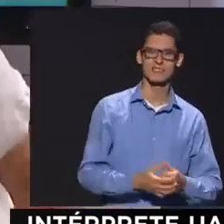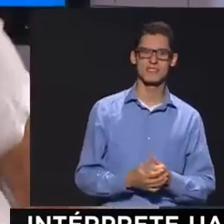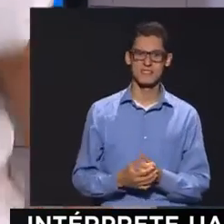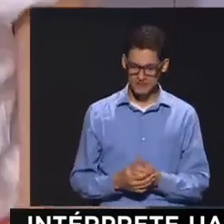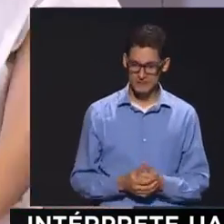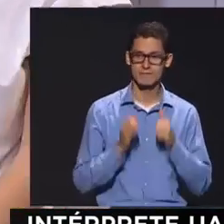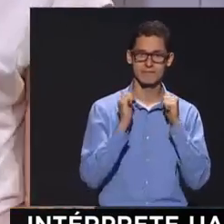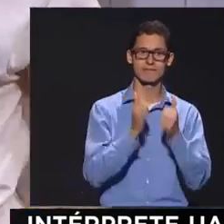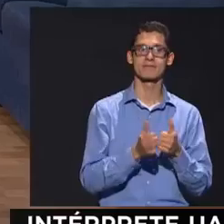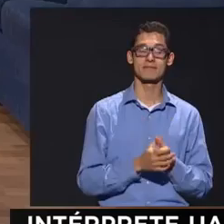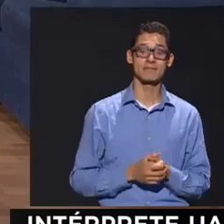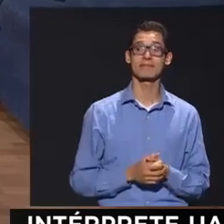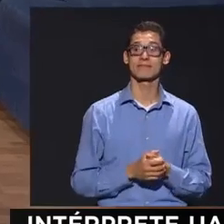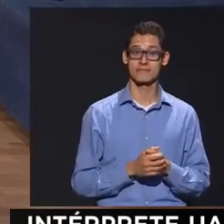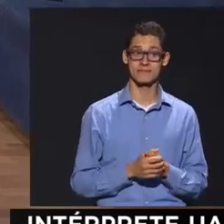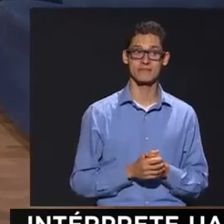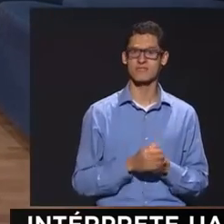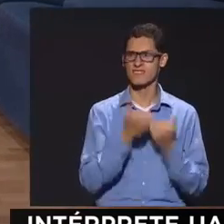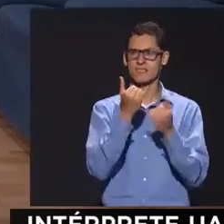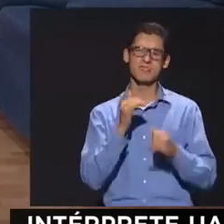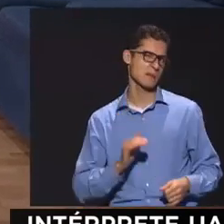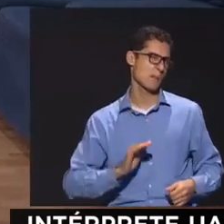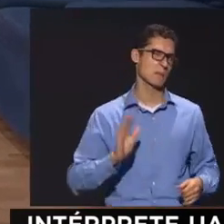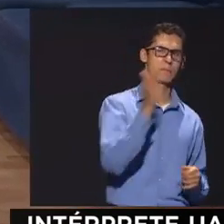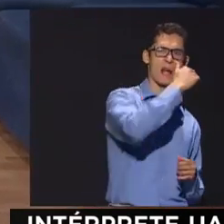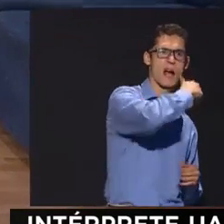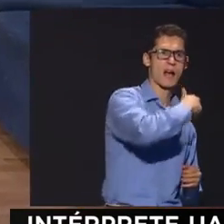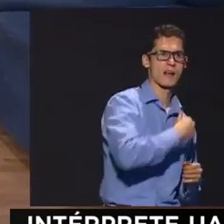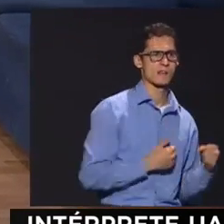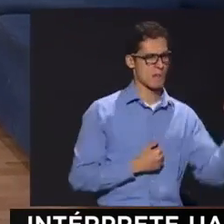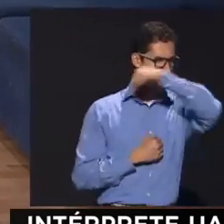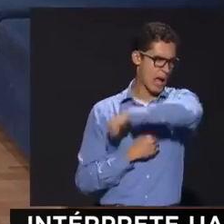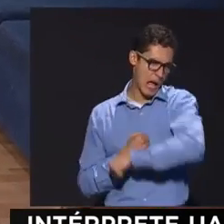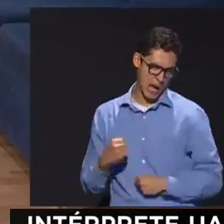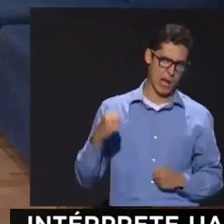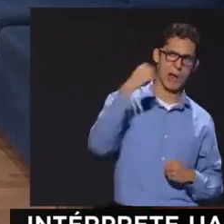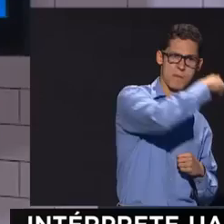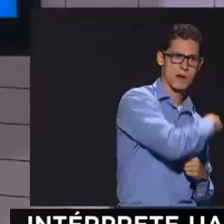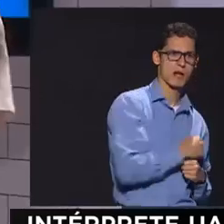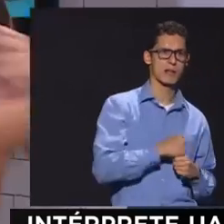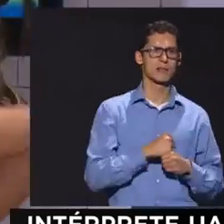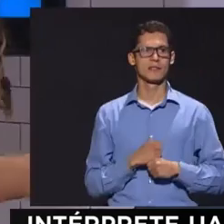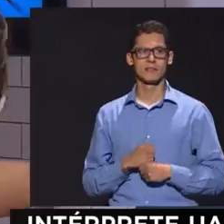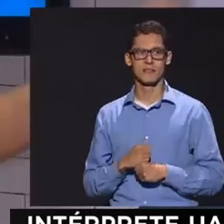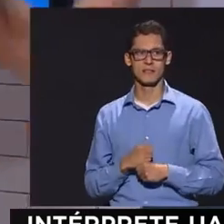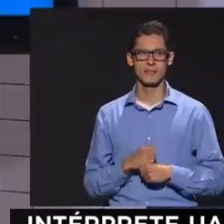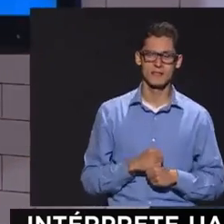sí muy bien vamos a pegar como una cachetada con nuestro puño a ese enemigo